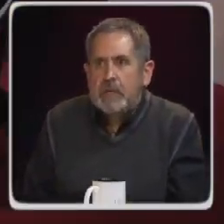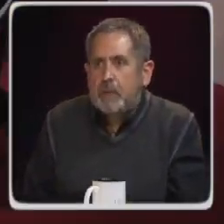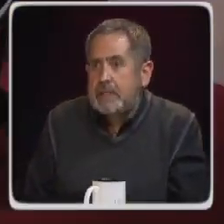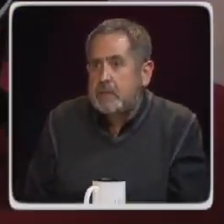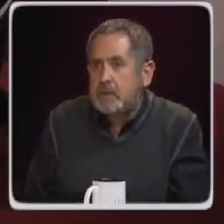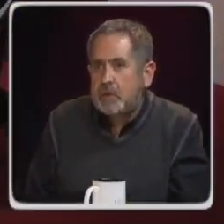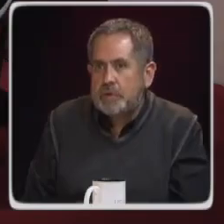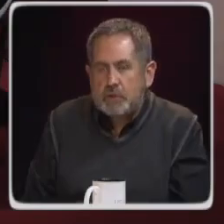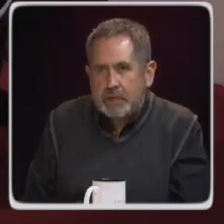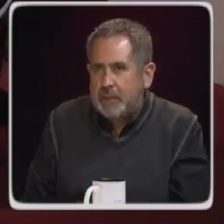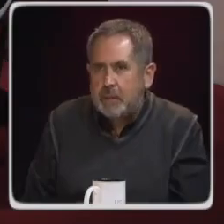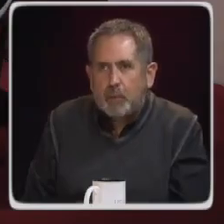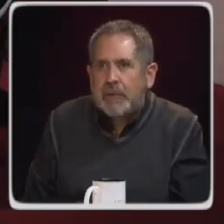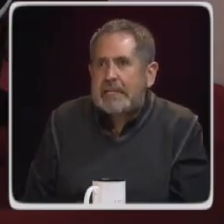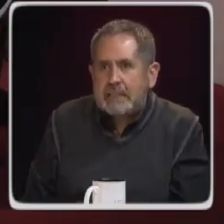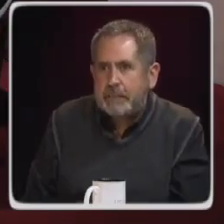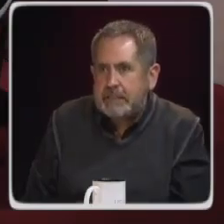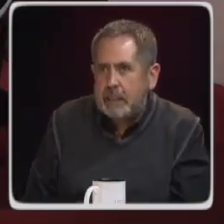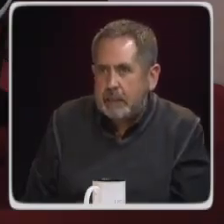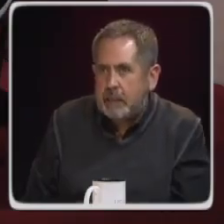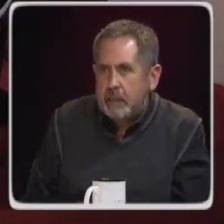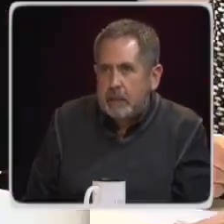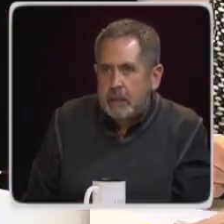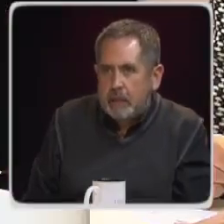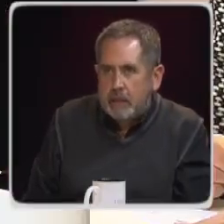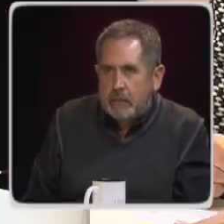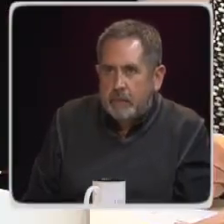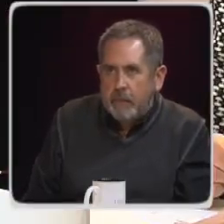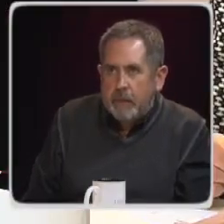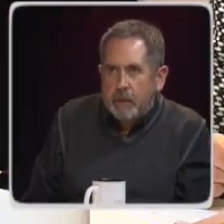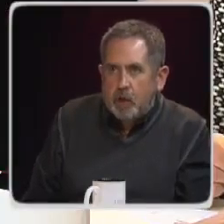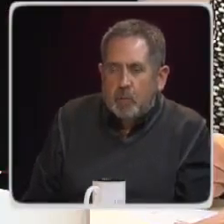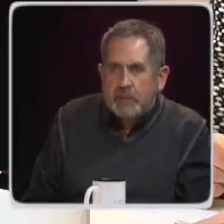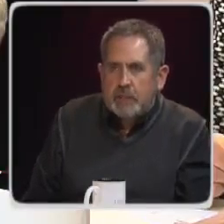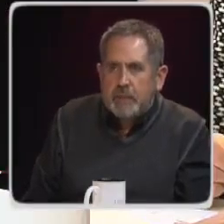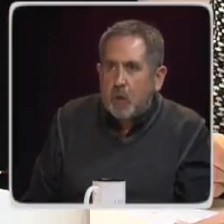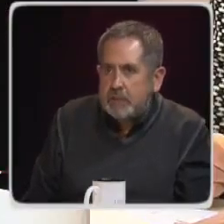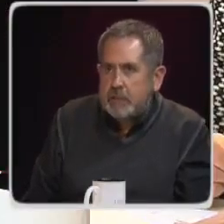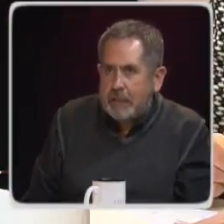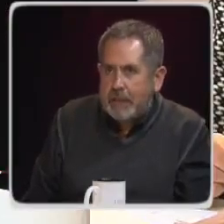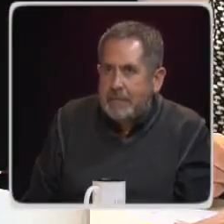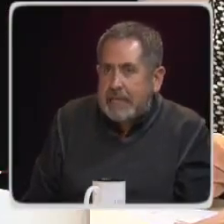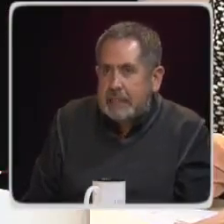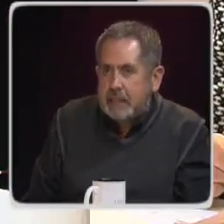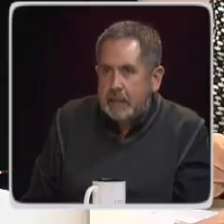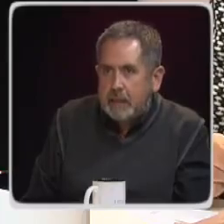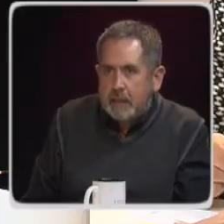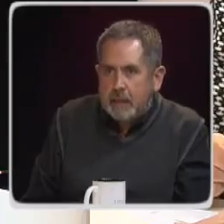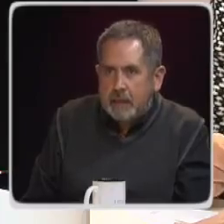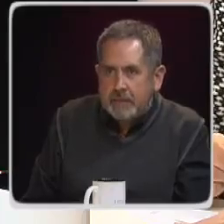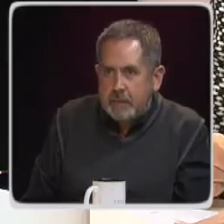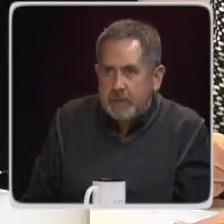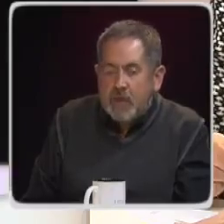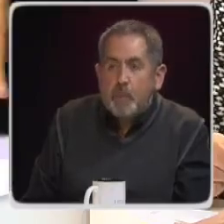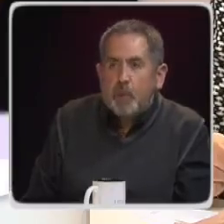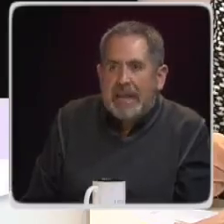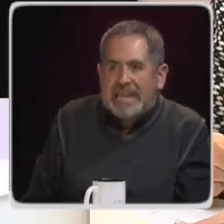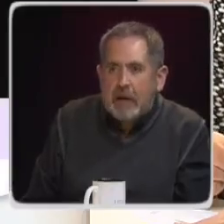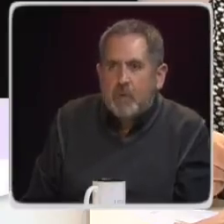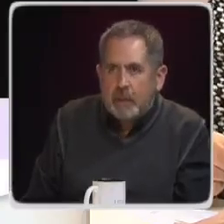sordos, alumnos sordos, es muy indispensable. Eso ayudaría mucho para la socialización que debe de haber en la escuela. Quizás si está un